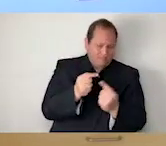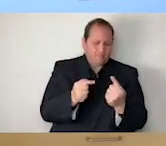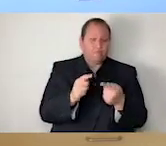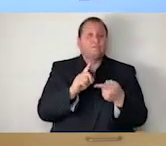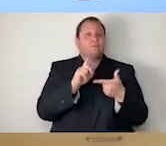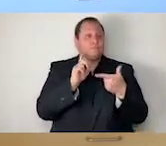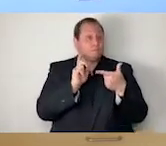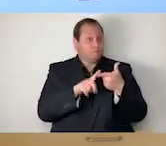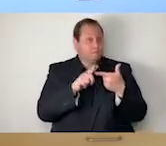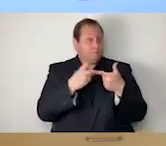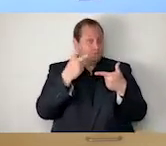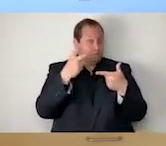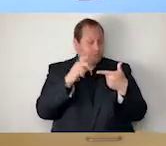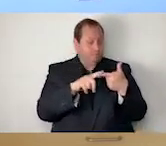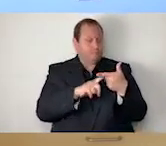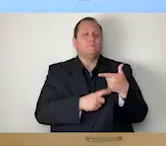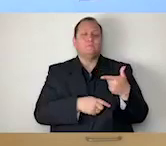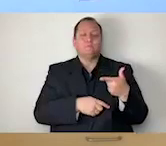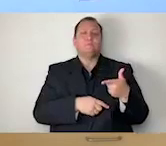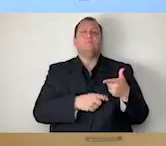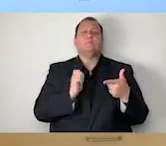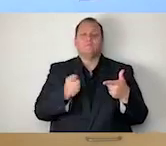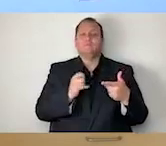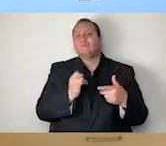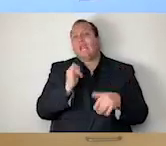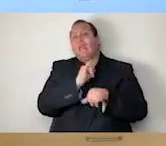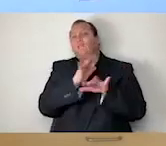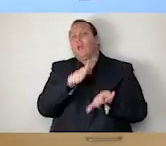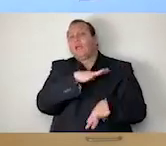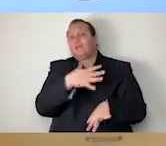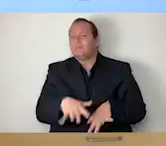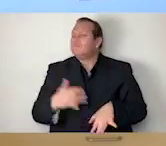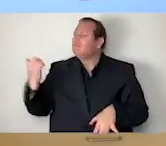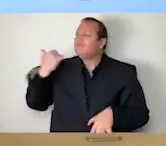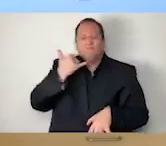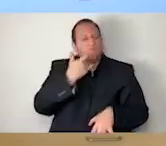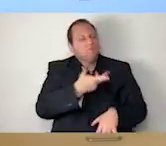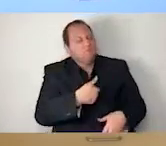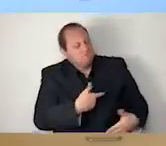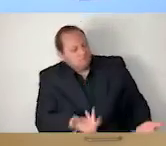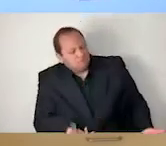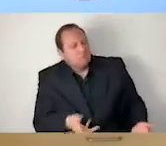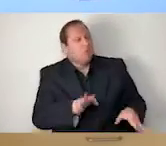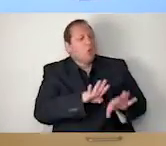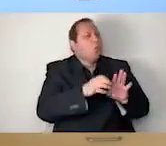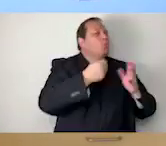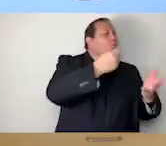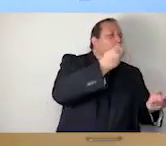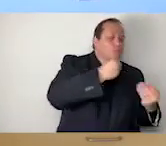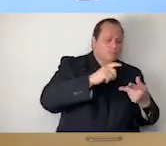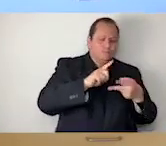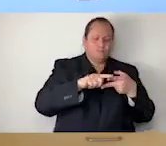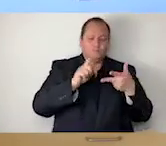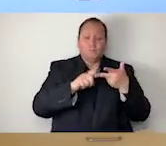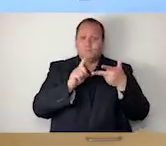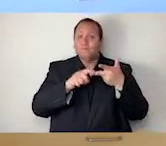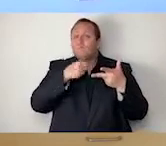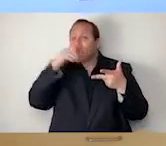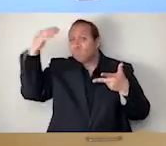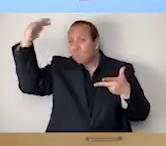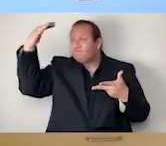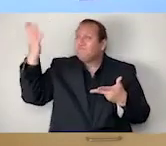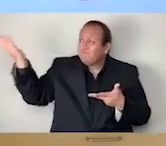taxis el segundo en llamadas fueron la puesta información general que como operaba lo de las despensas tercero